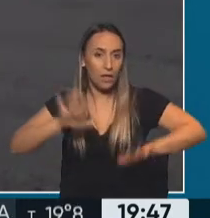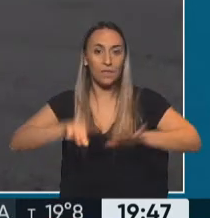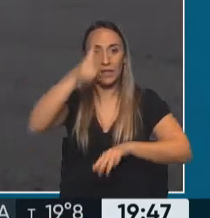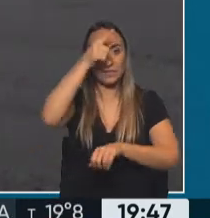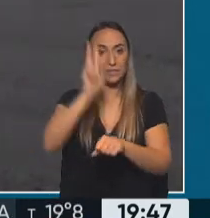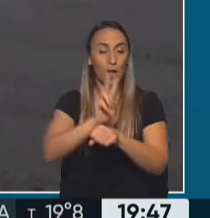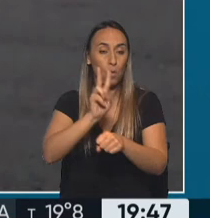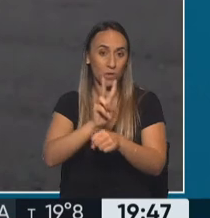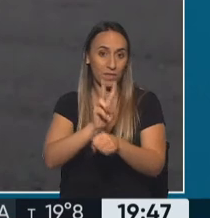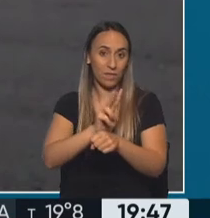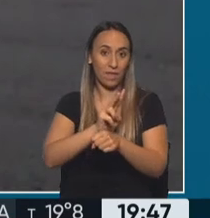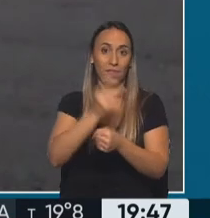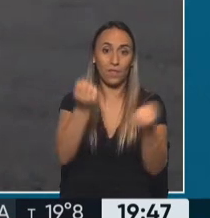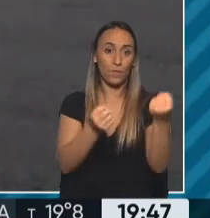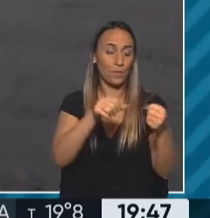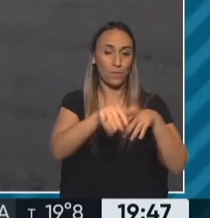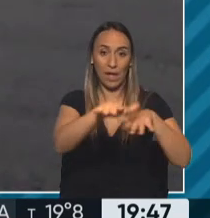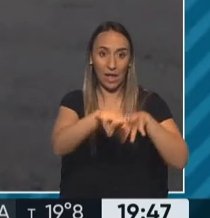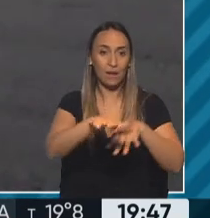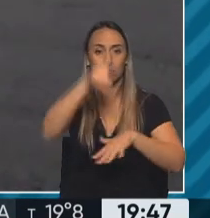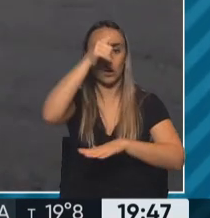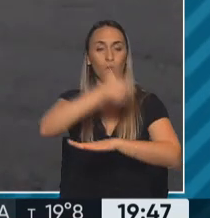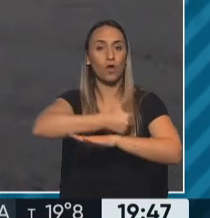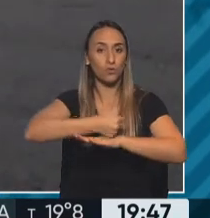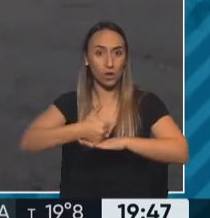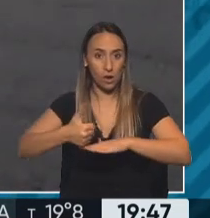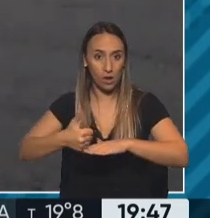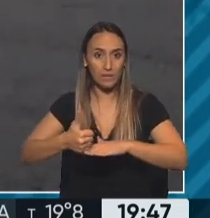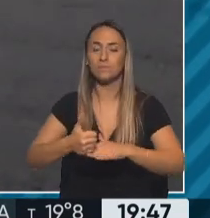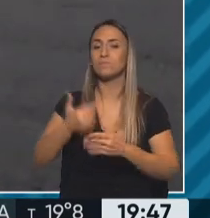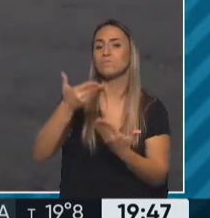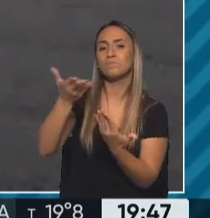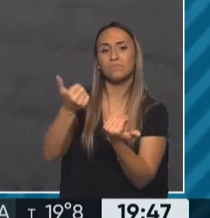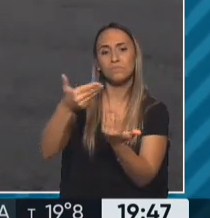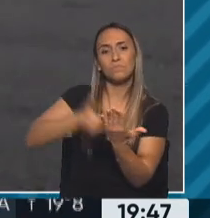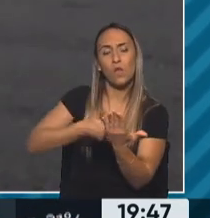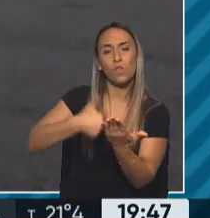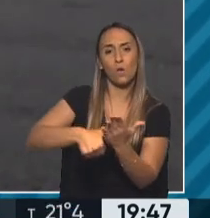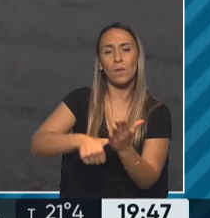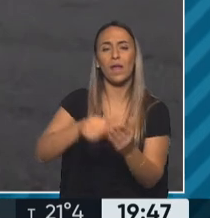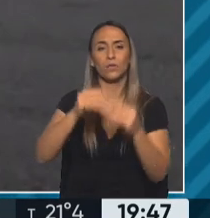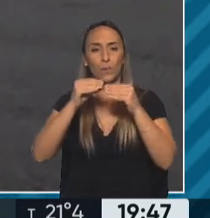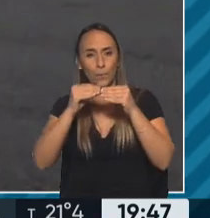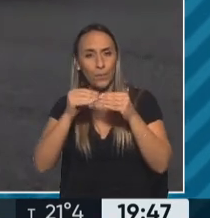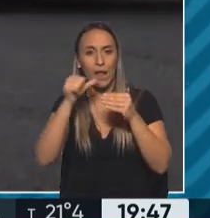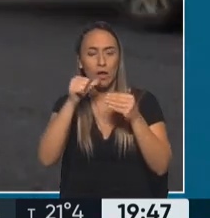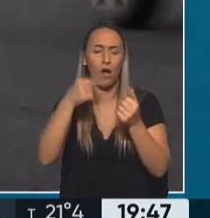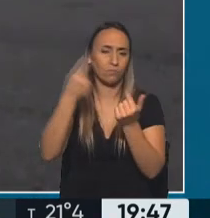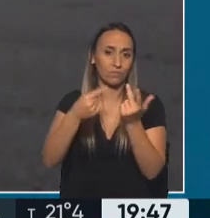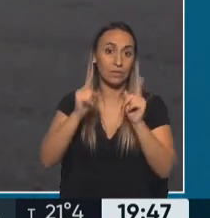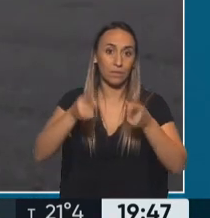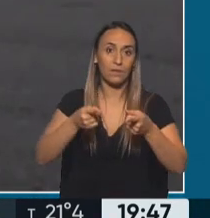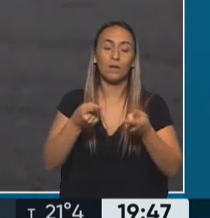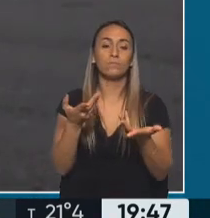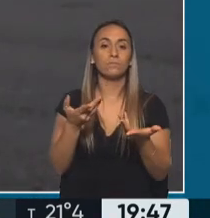vial con respecto a los controles de documentación alcoholemia y como decíamos un fuerte